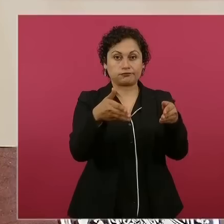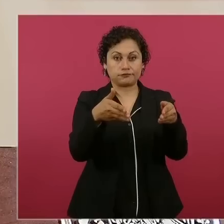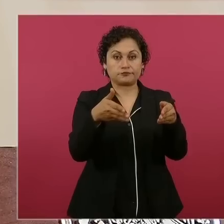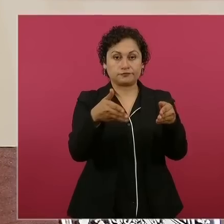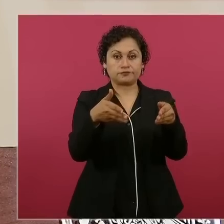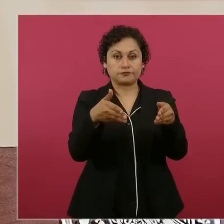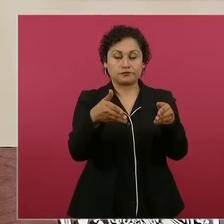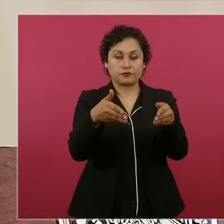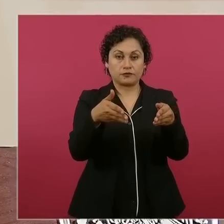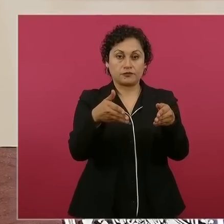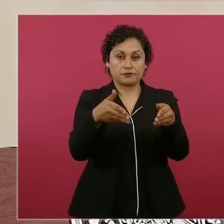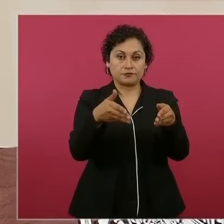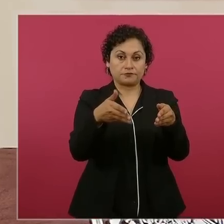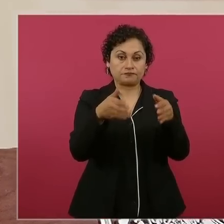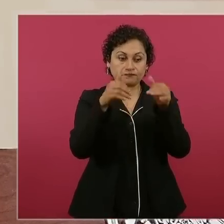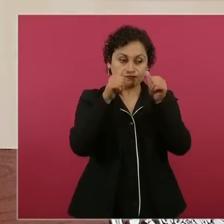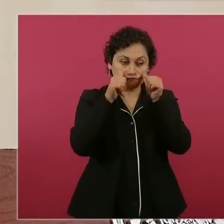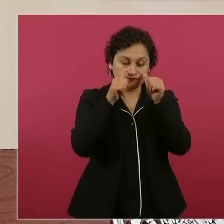más tiempo,